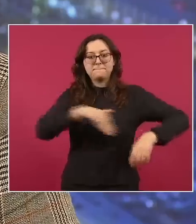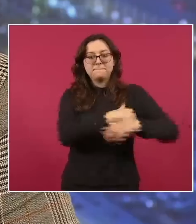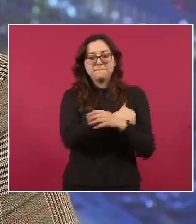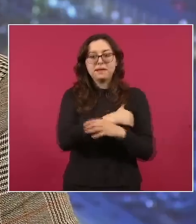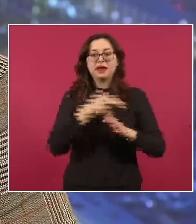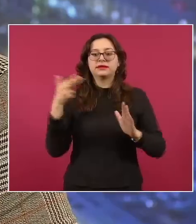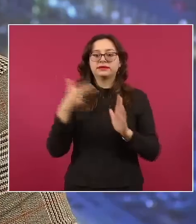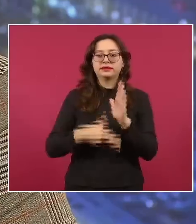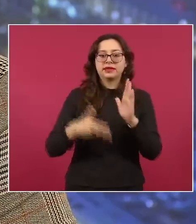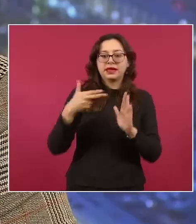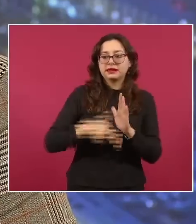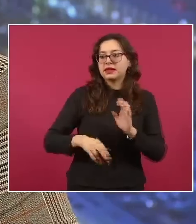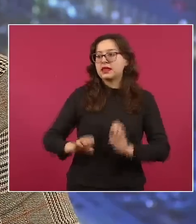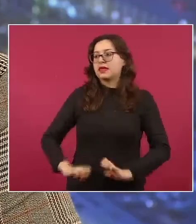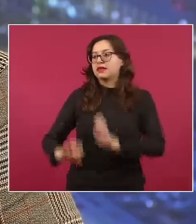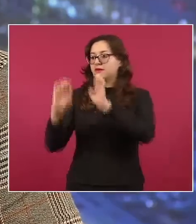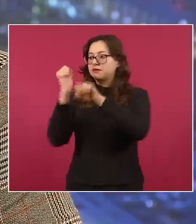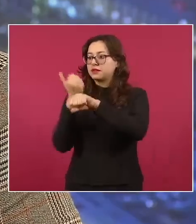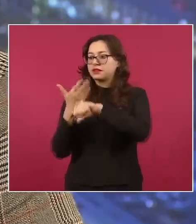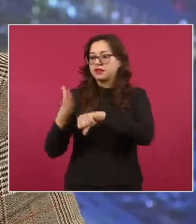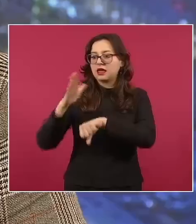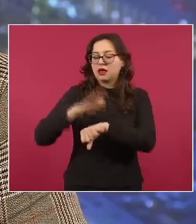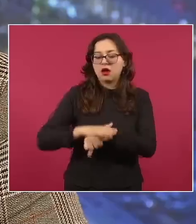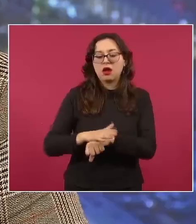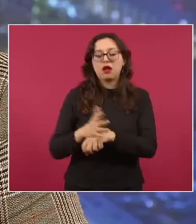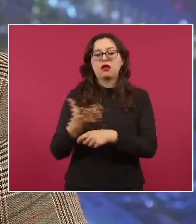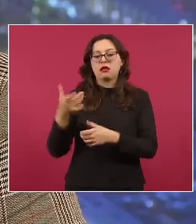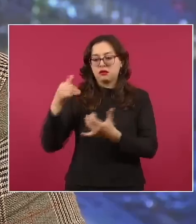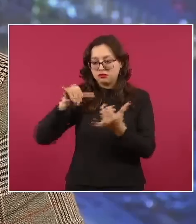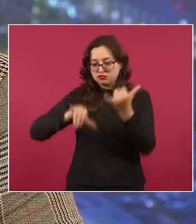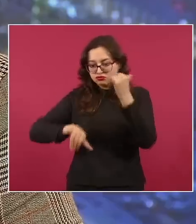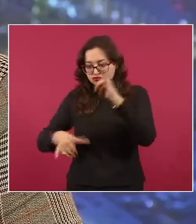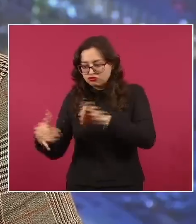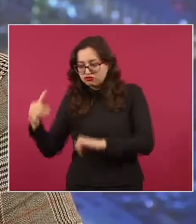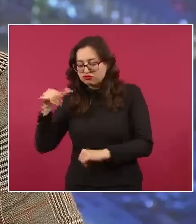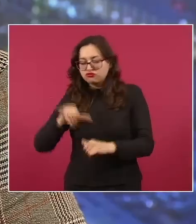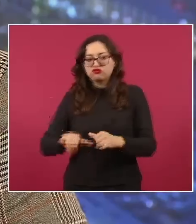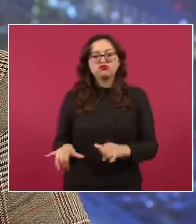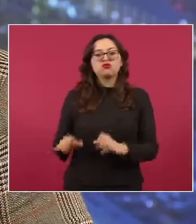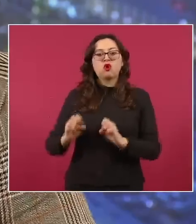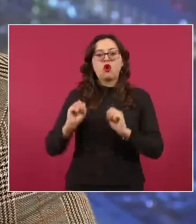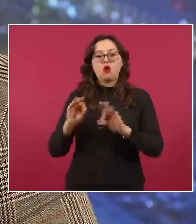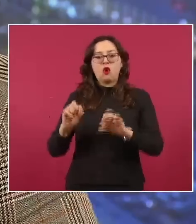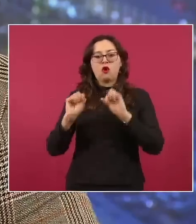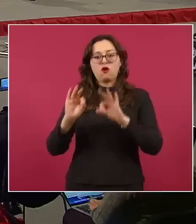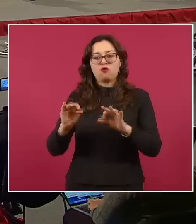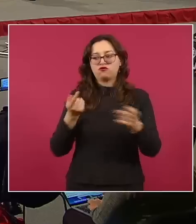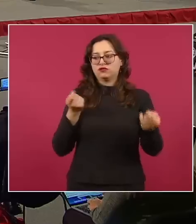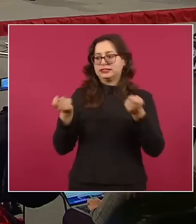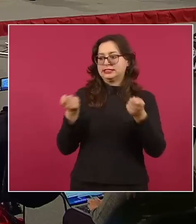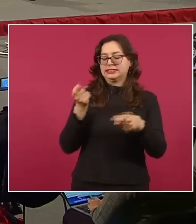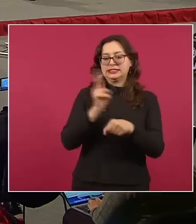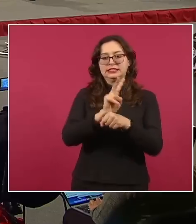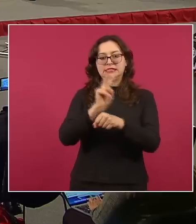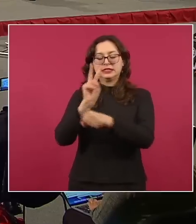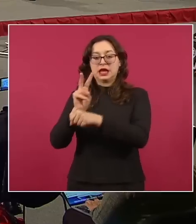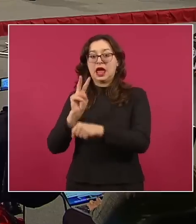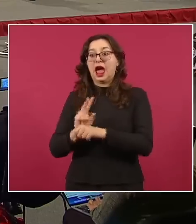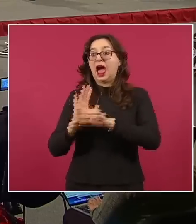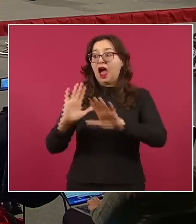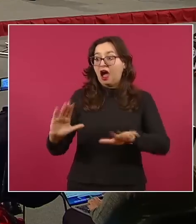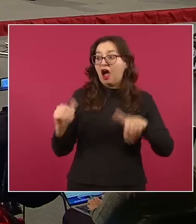almacenes, edificios administrativos, laboratorios, cuartos de control, obras externas como